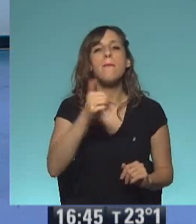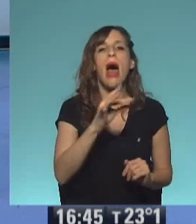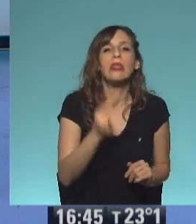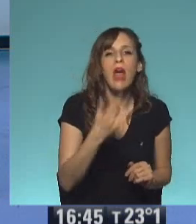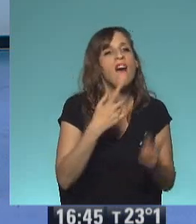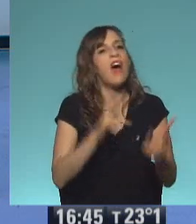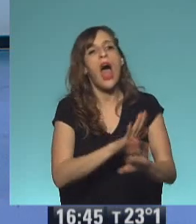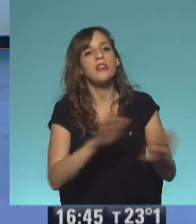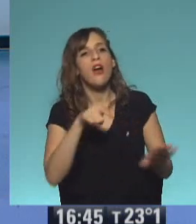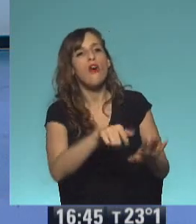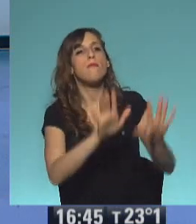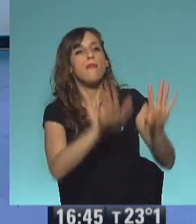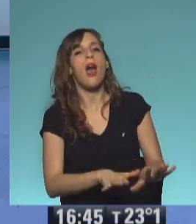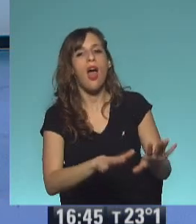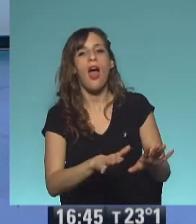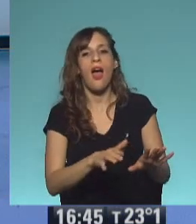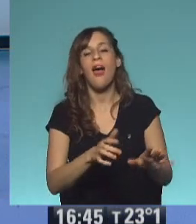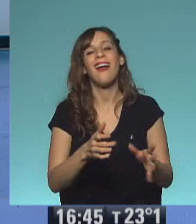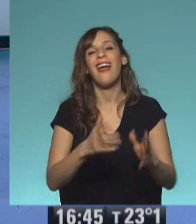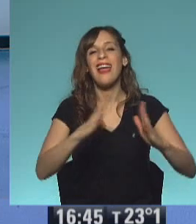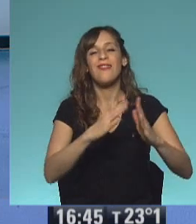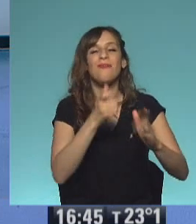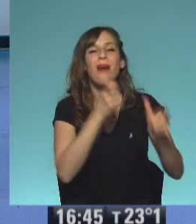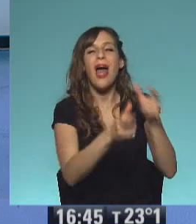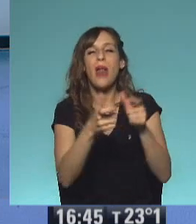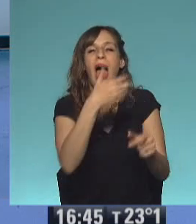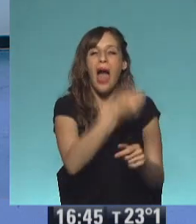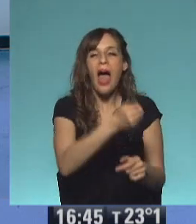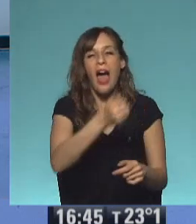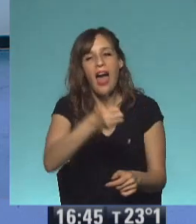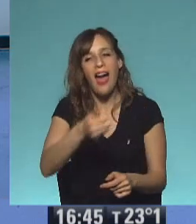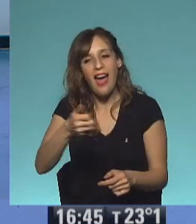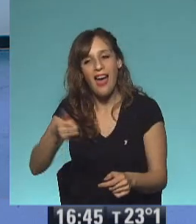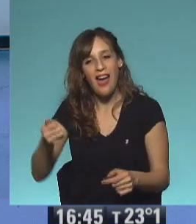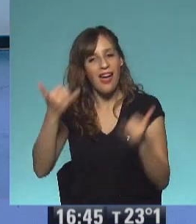satanás para la cábala a la casa vaya bien